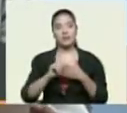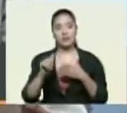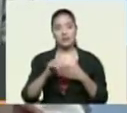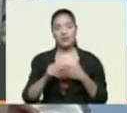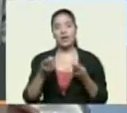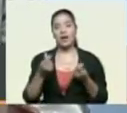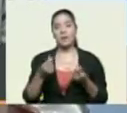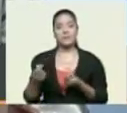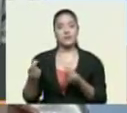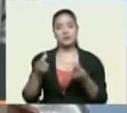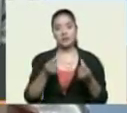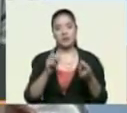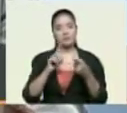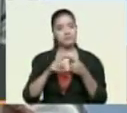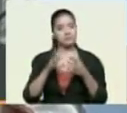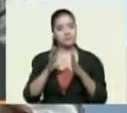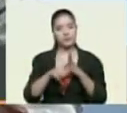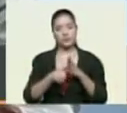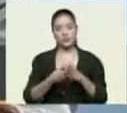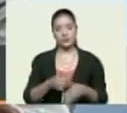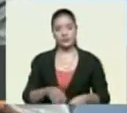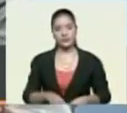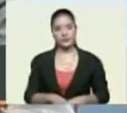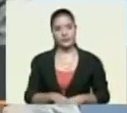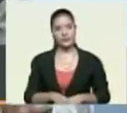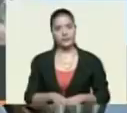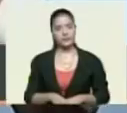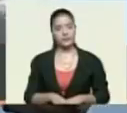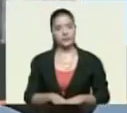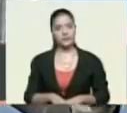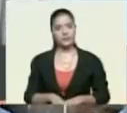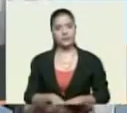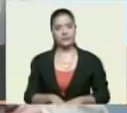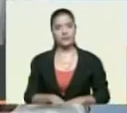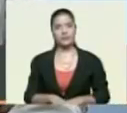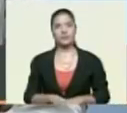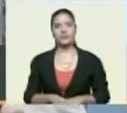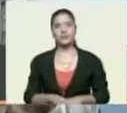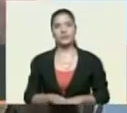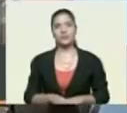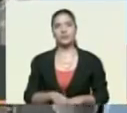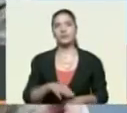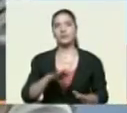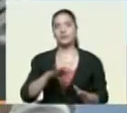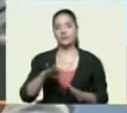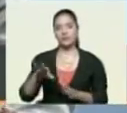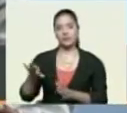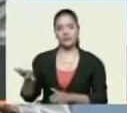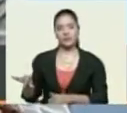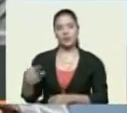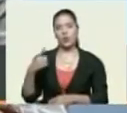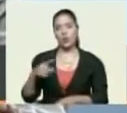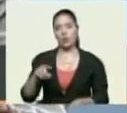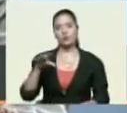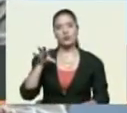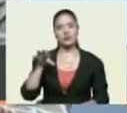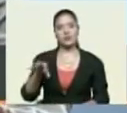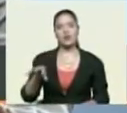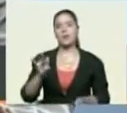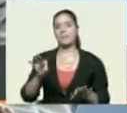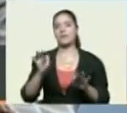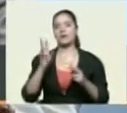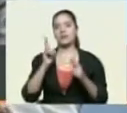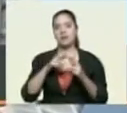de capitales y asociación para delinquir. En otro operativo, en otro estado, en este caso en el